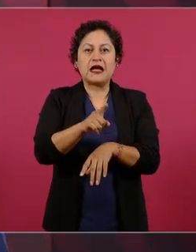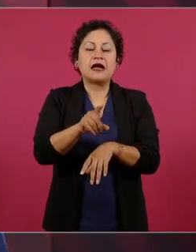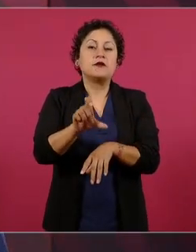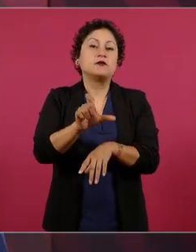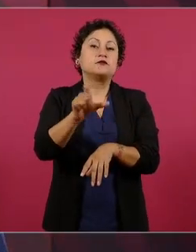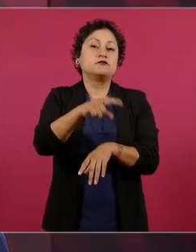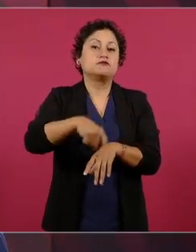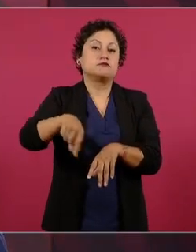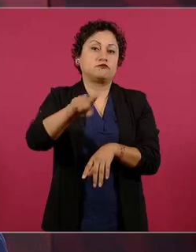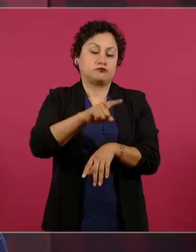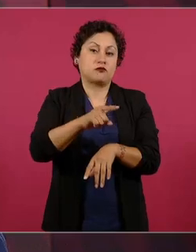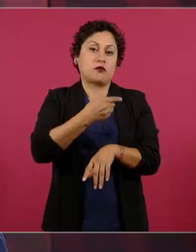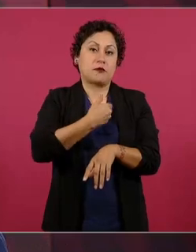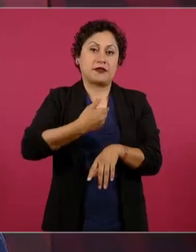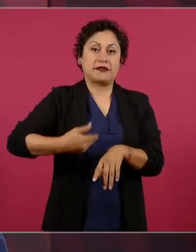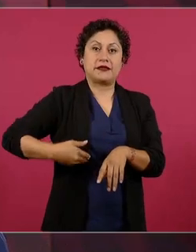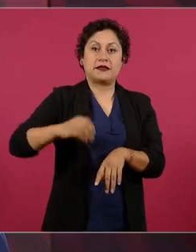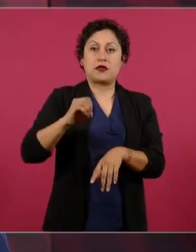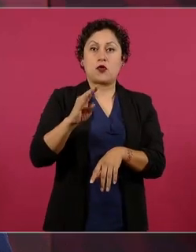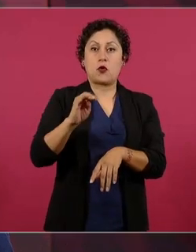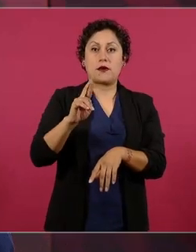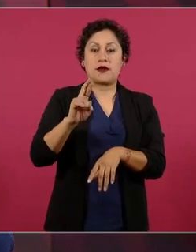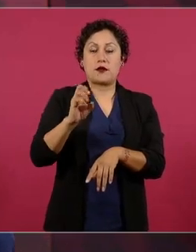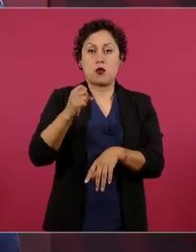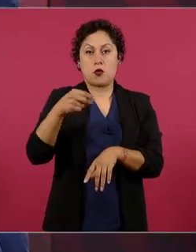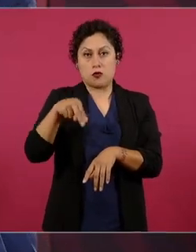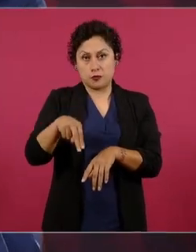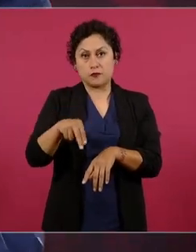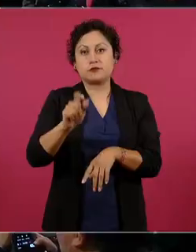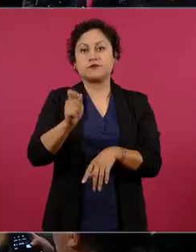hay dos versiones, una que fue